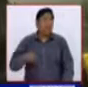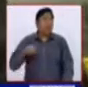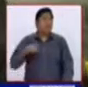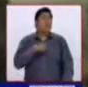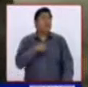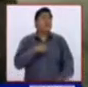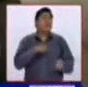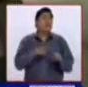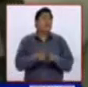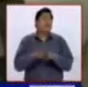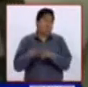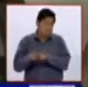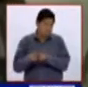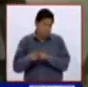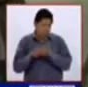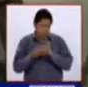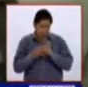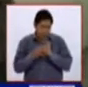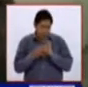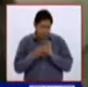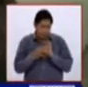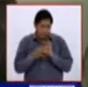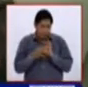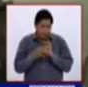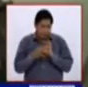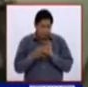Nosotros también nos unimos